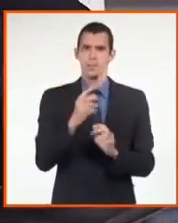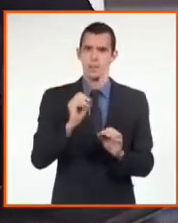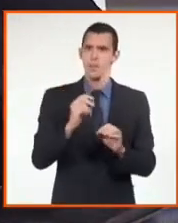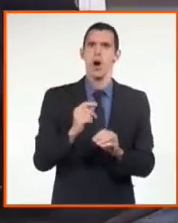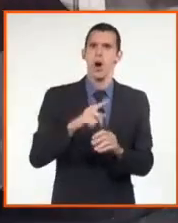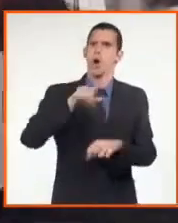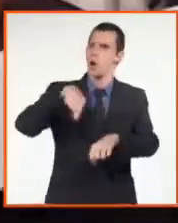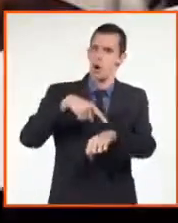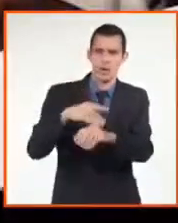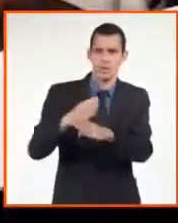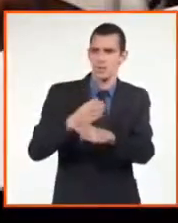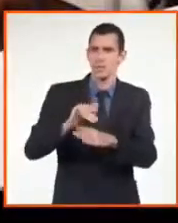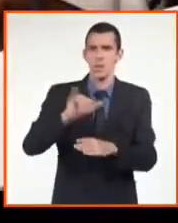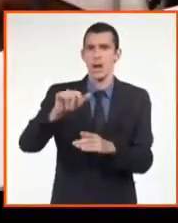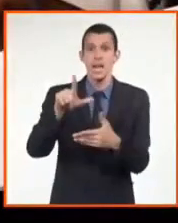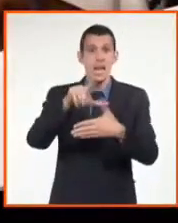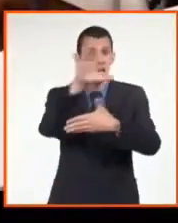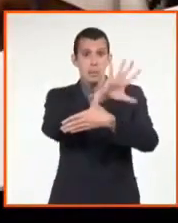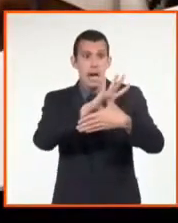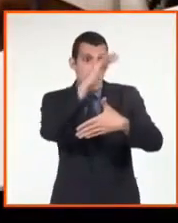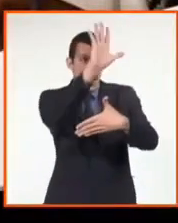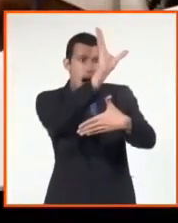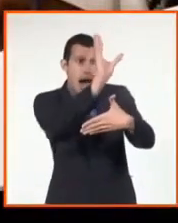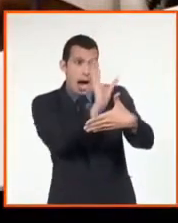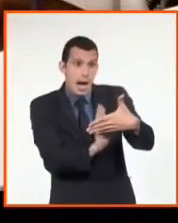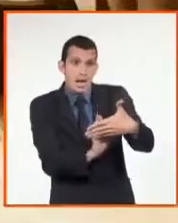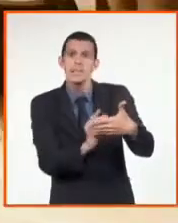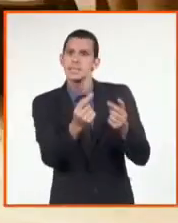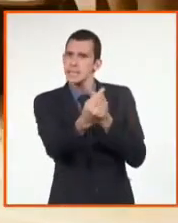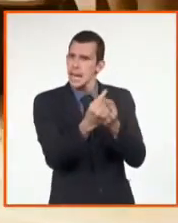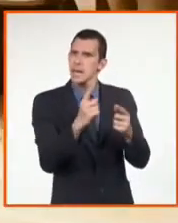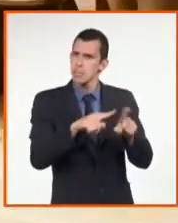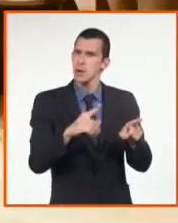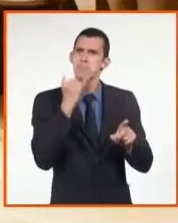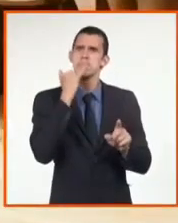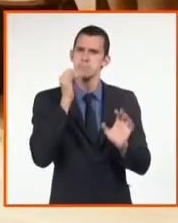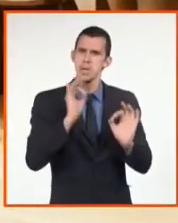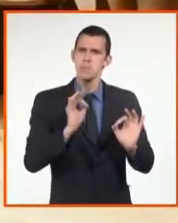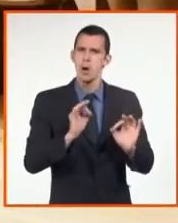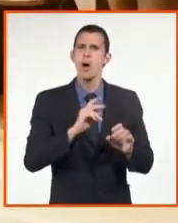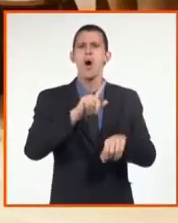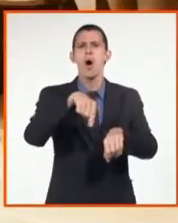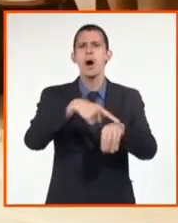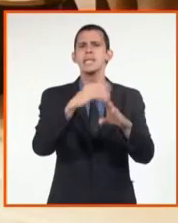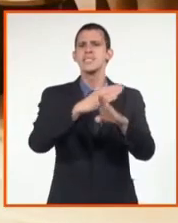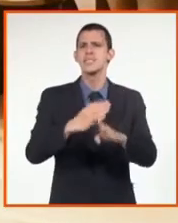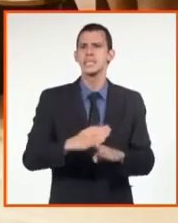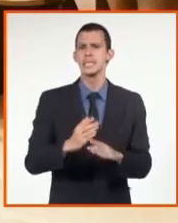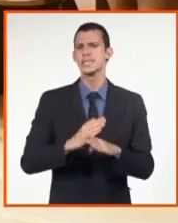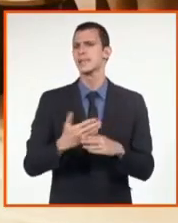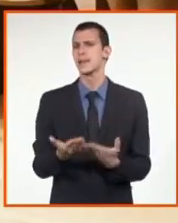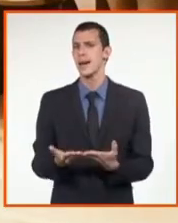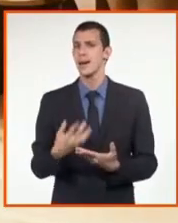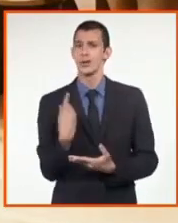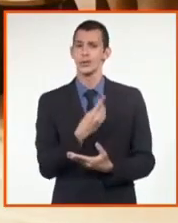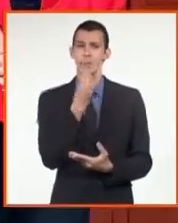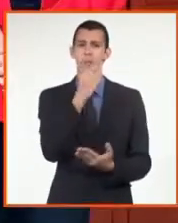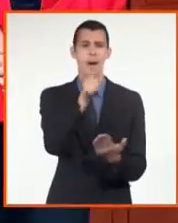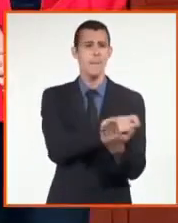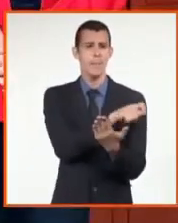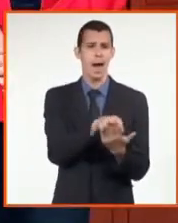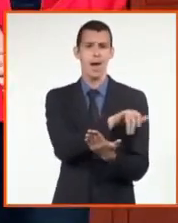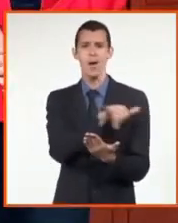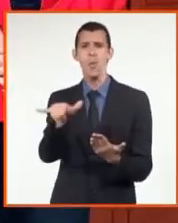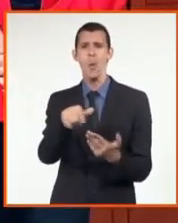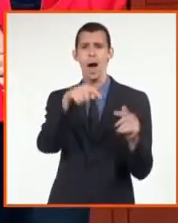todos los partes que debía tributar que tributar nuestro nuestro consejo electoral especial teníamos que adaptarlos a estos horarios y no